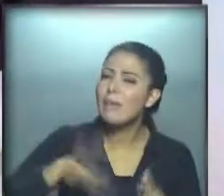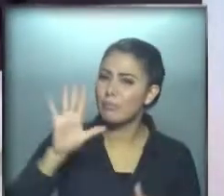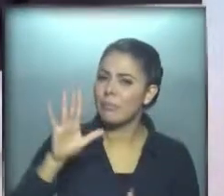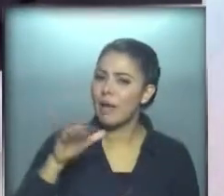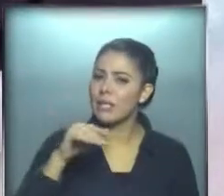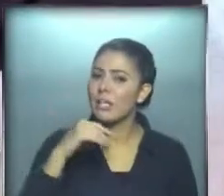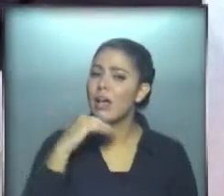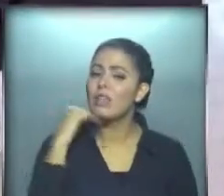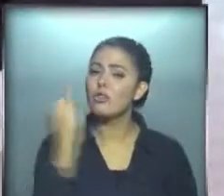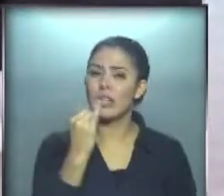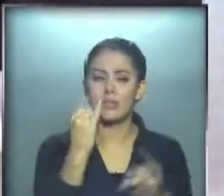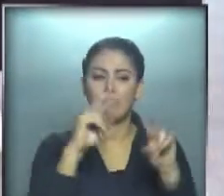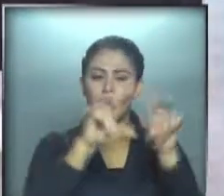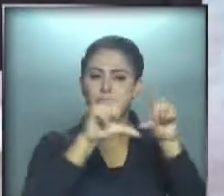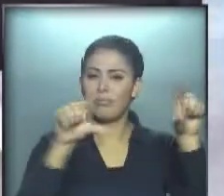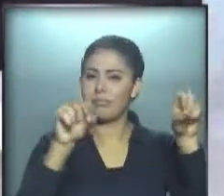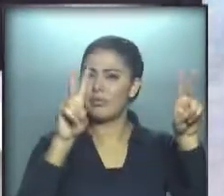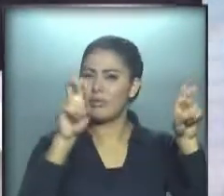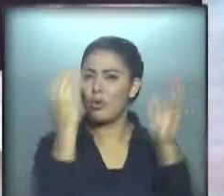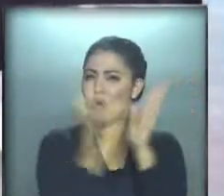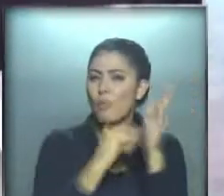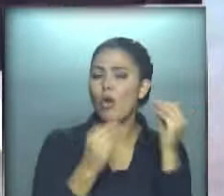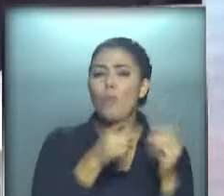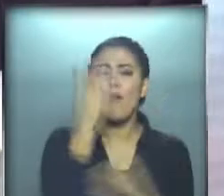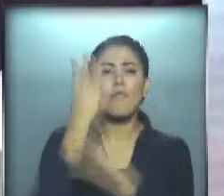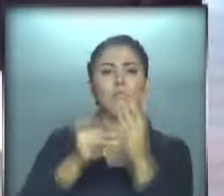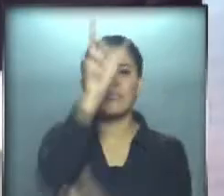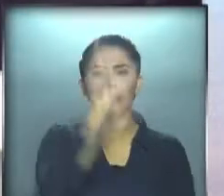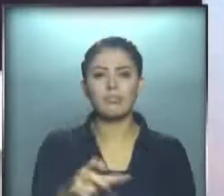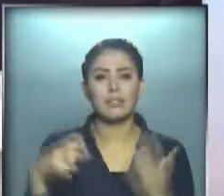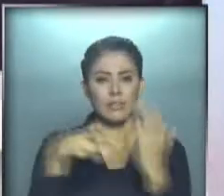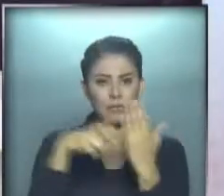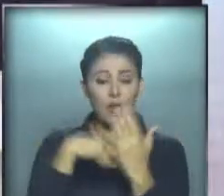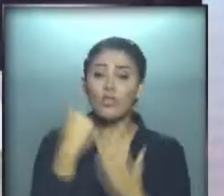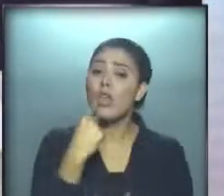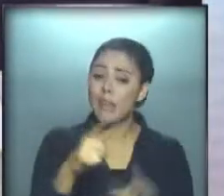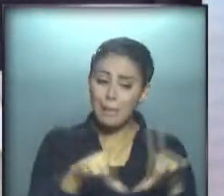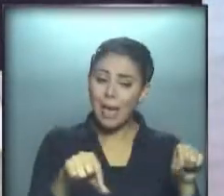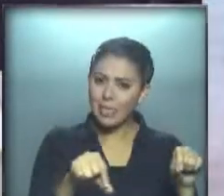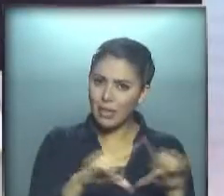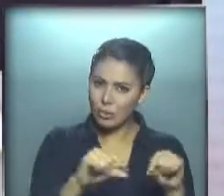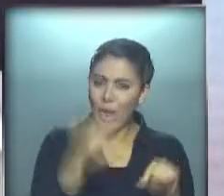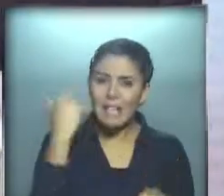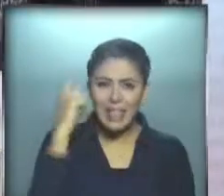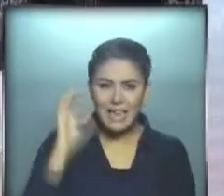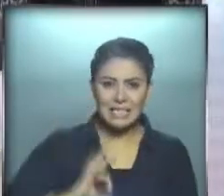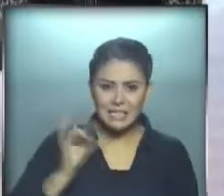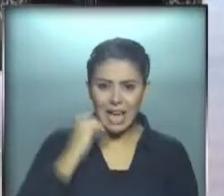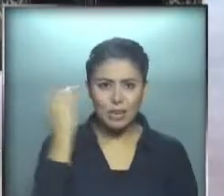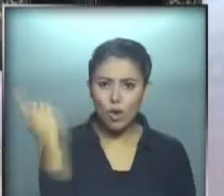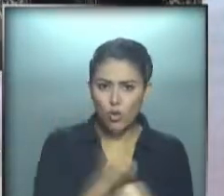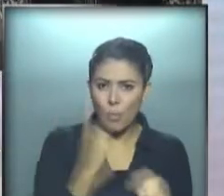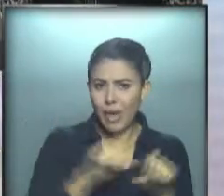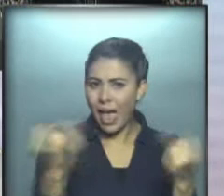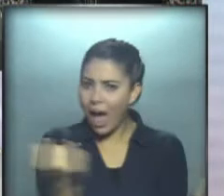la tipificación del delito, la contravención que estaría cometiendo Campagnoli? Estamos hablando de una patente que hace 10 años no tendría que estar colocada en